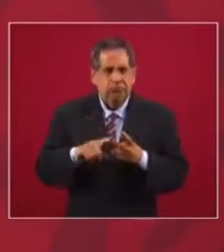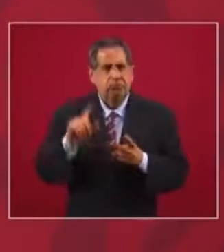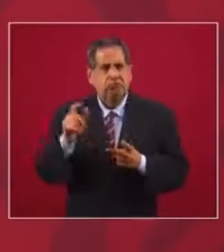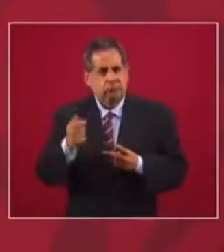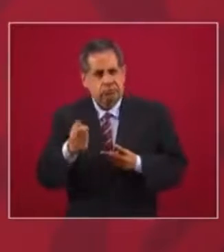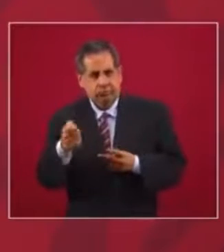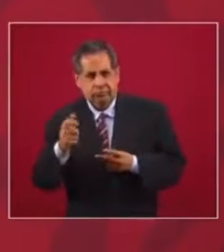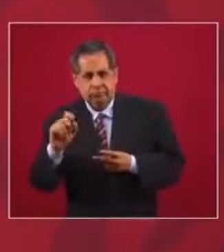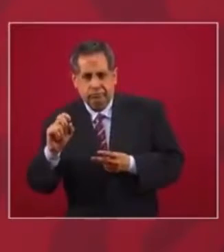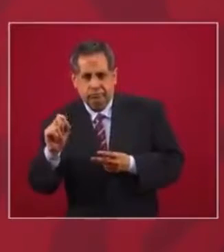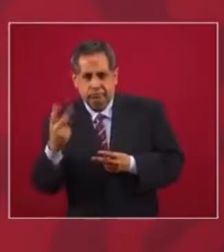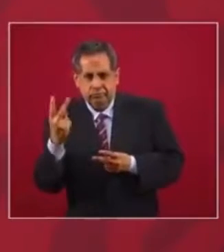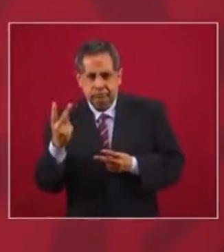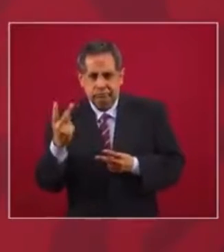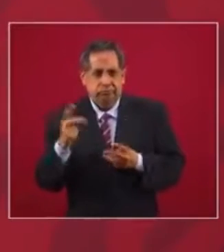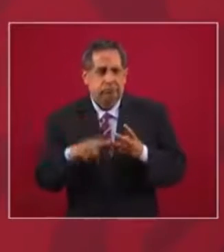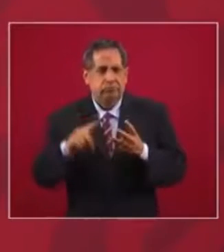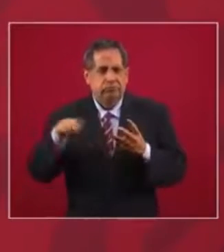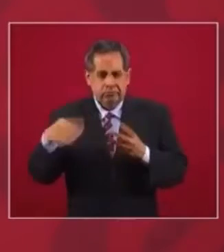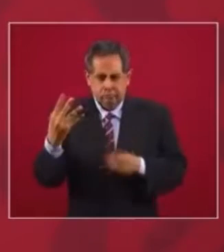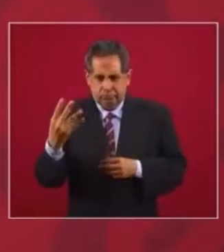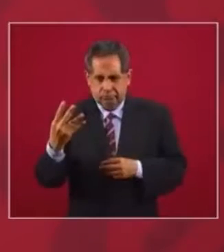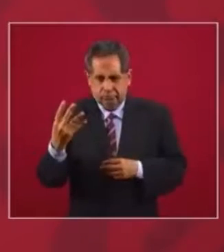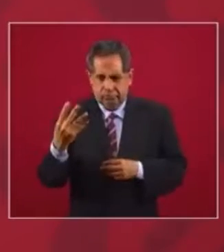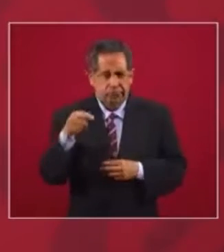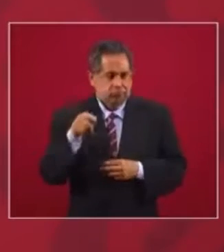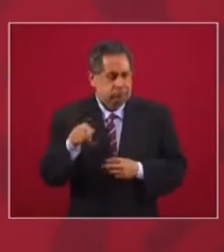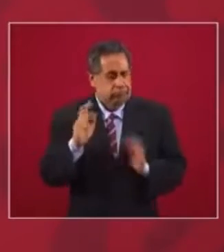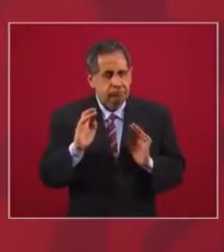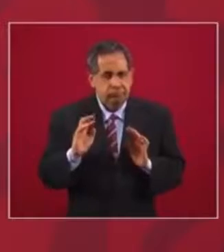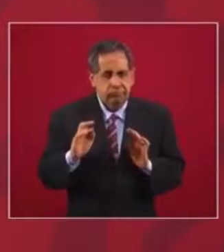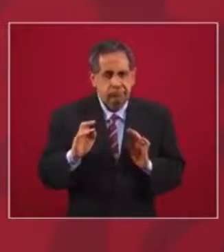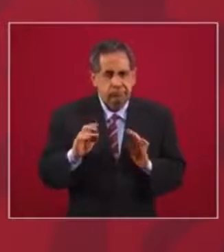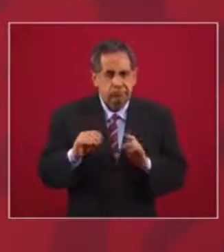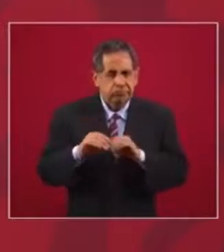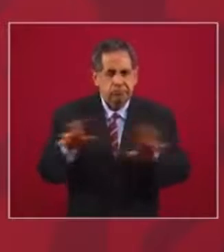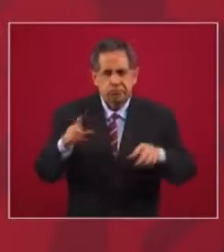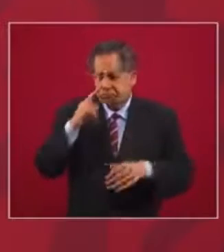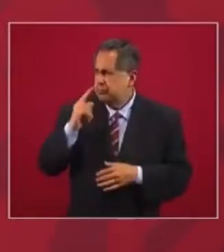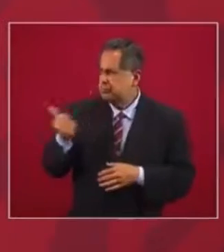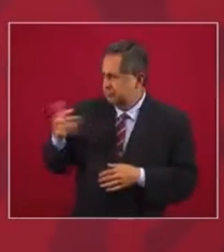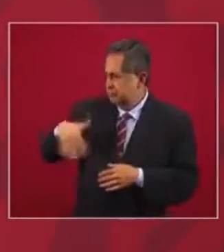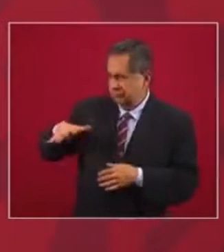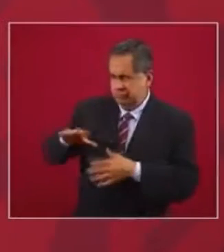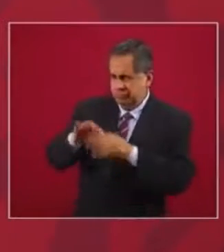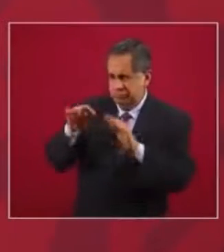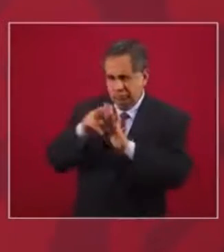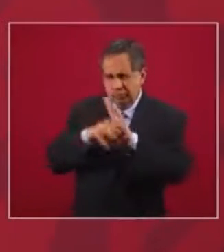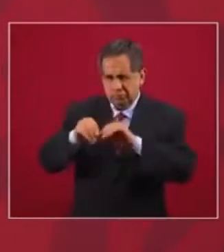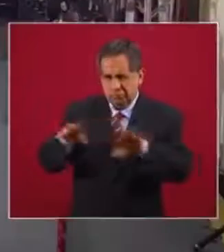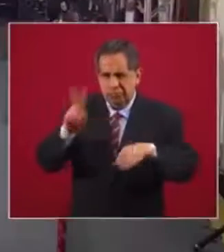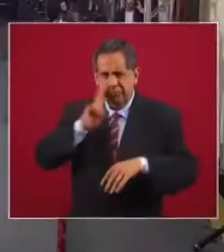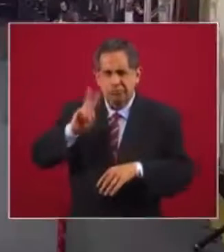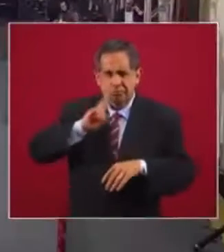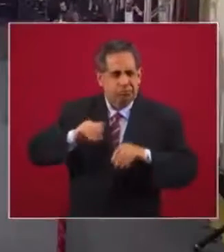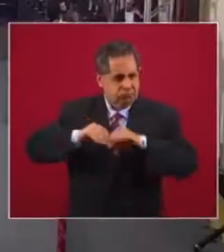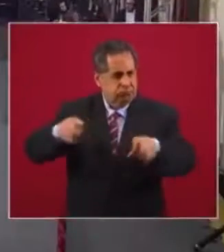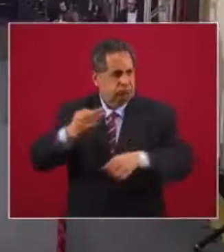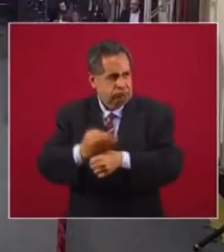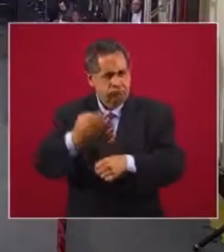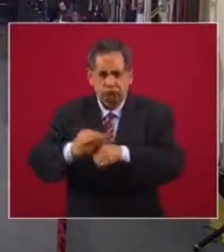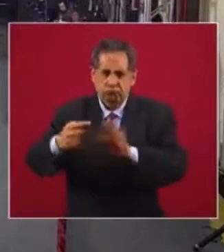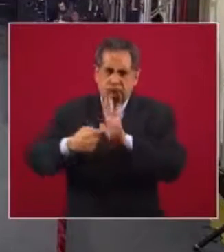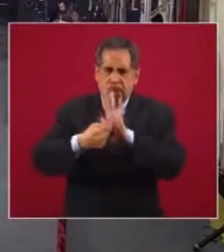22, el 14. ¿Por qué no buscas el video? Vamos a pasarlo aquí,